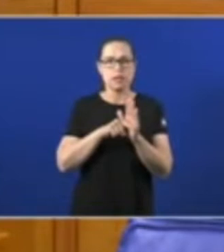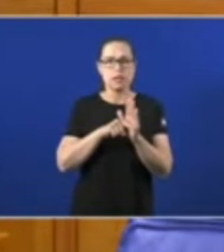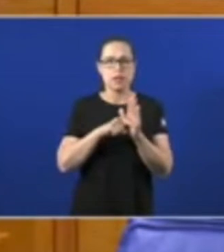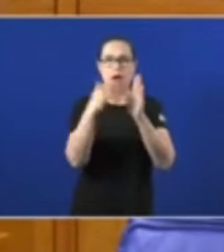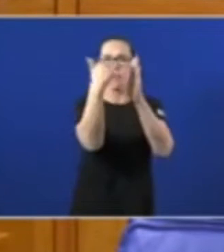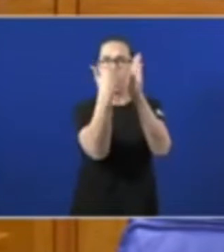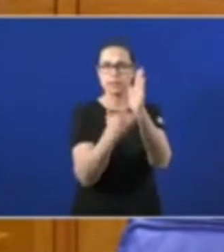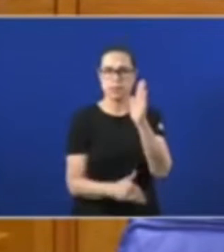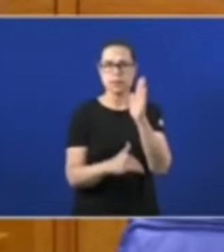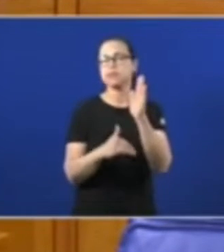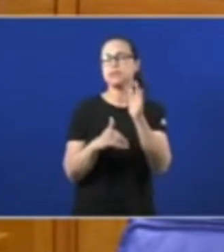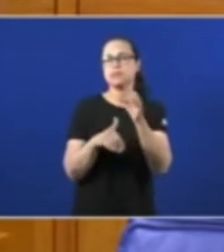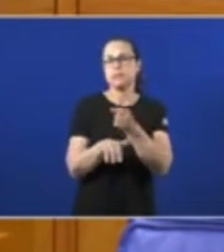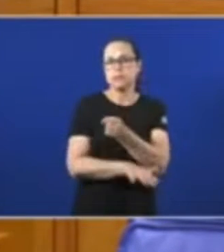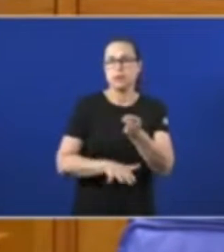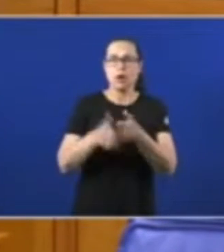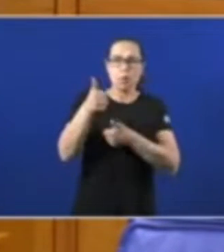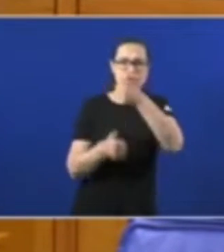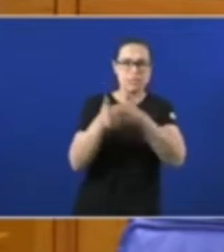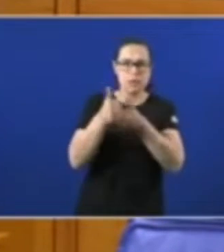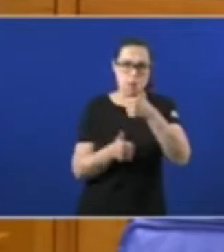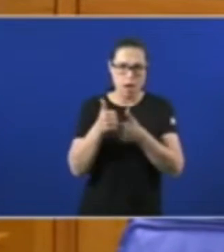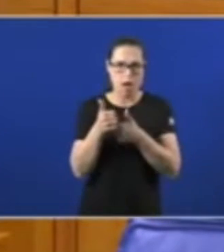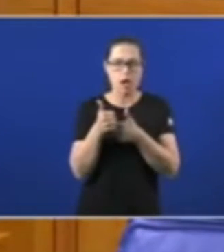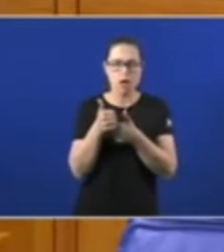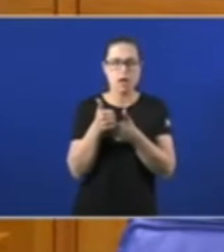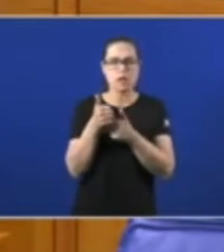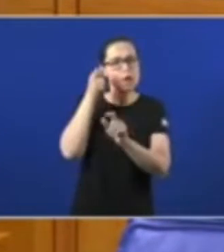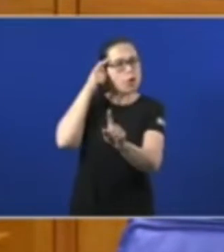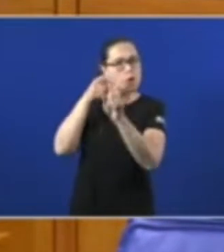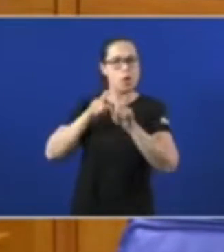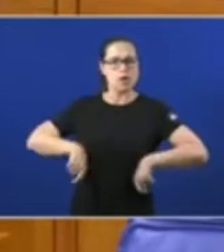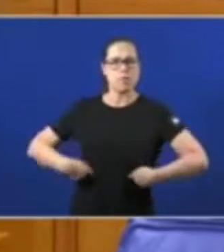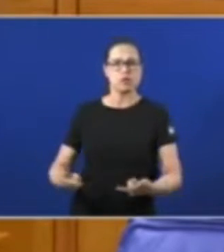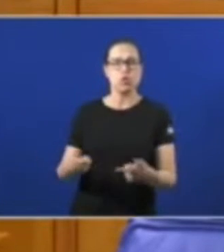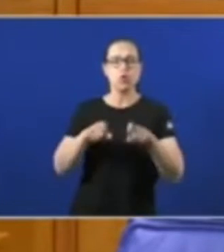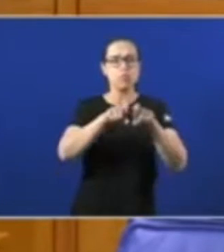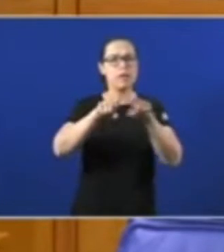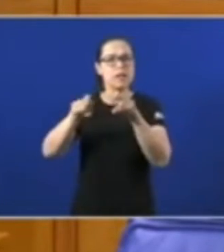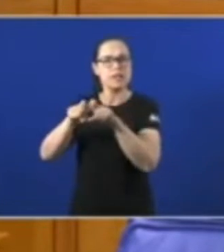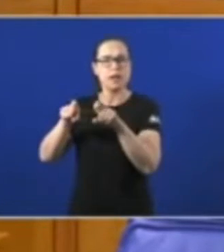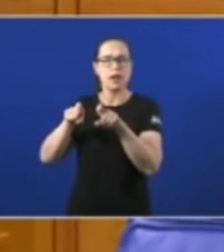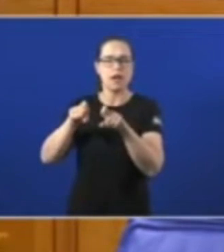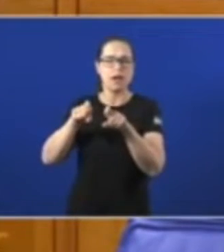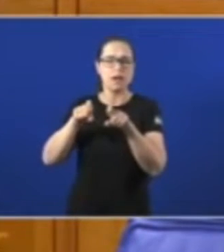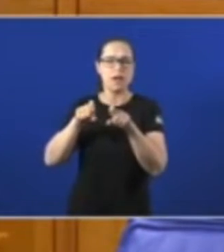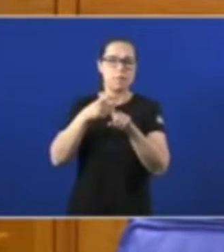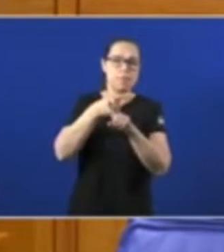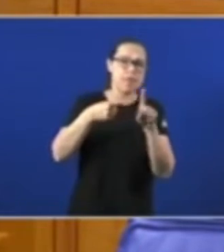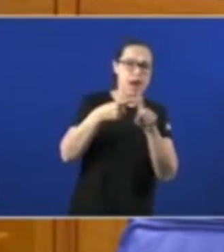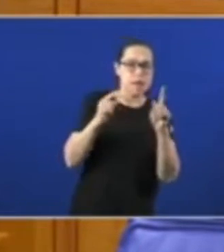concurrencia competitiva dunas ayudas destinadas a realización de investimentos nas pequenas e medianas empresas do sector